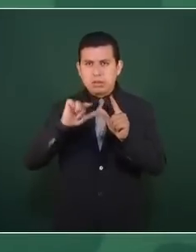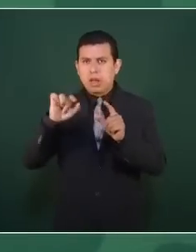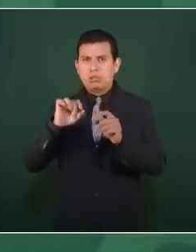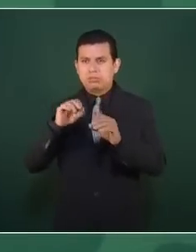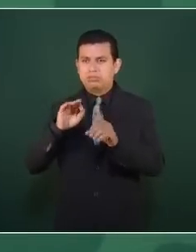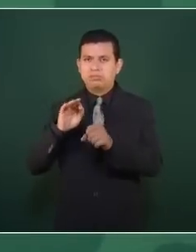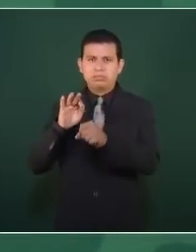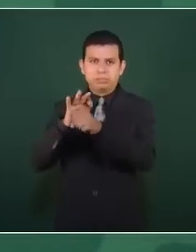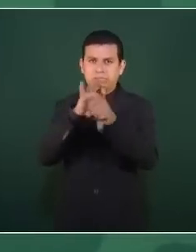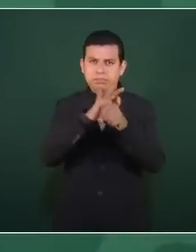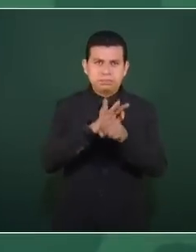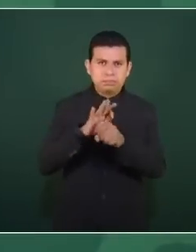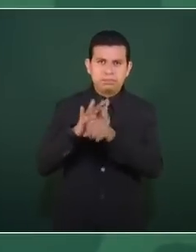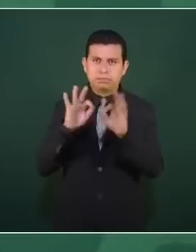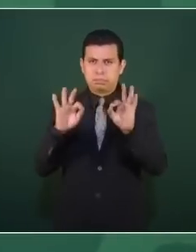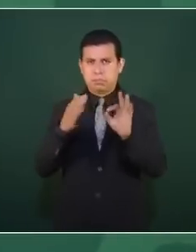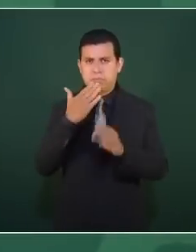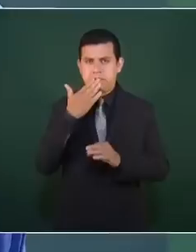lo que se ha hecho